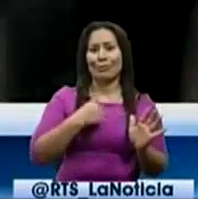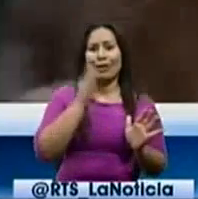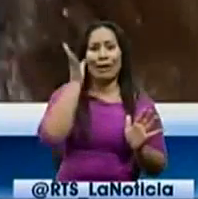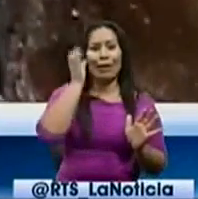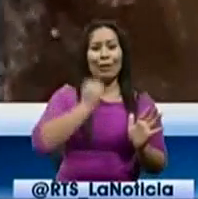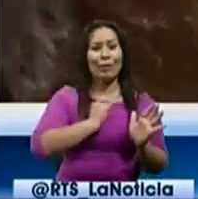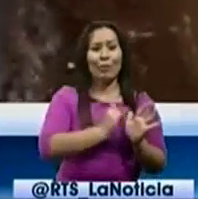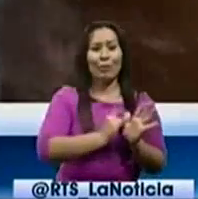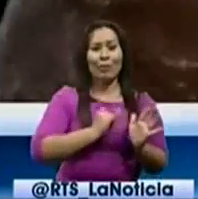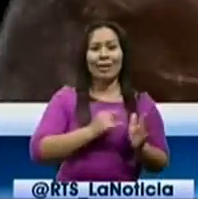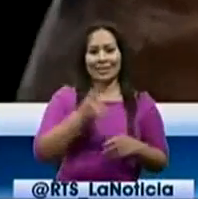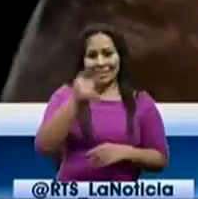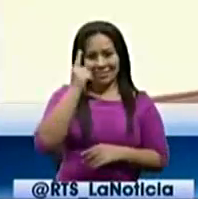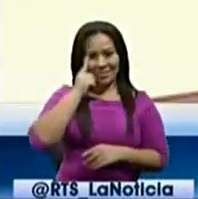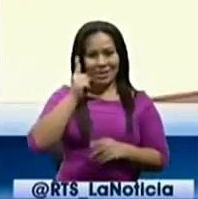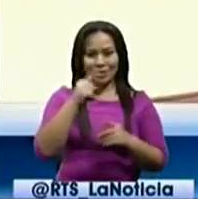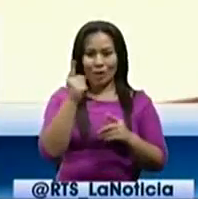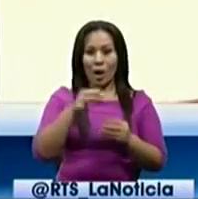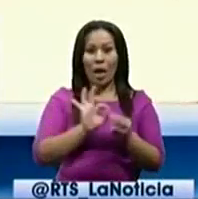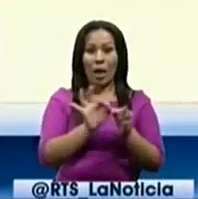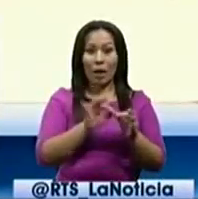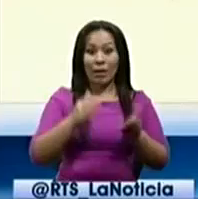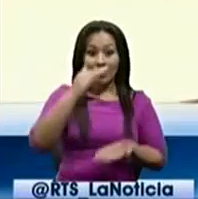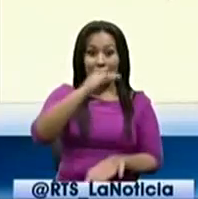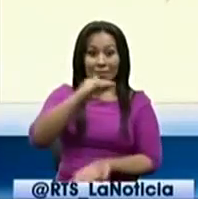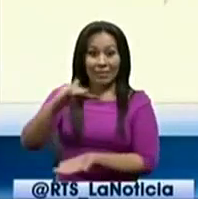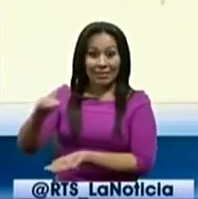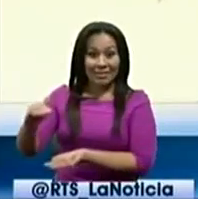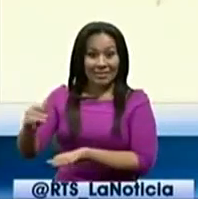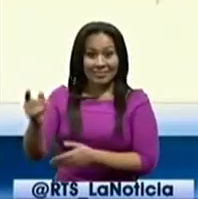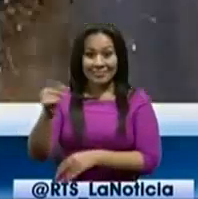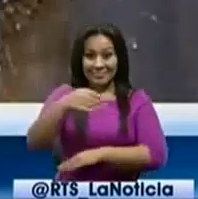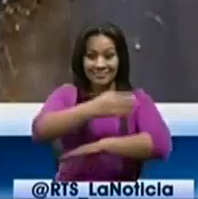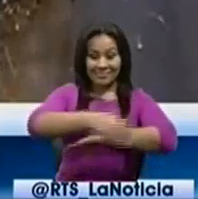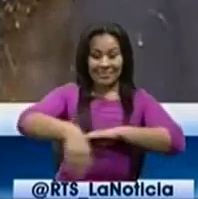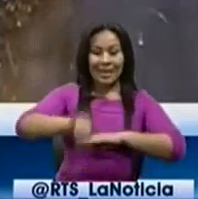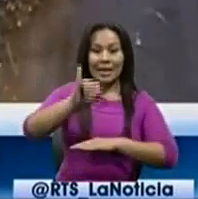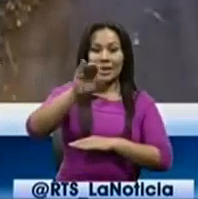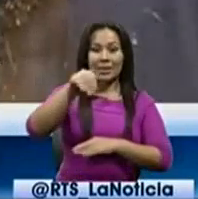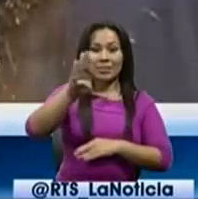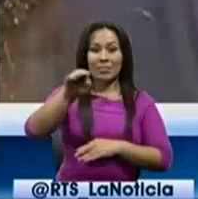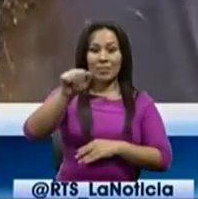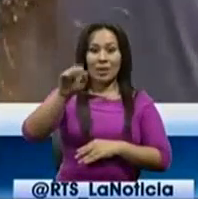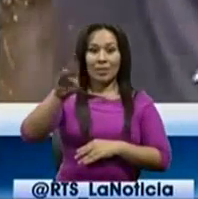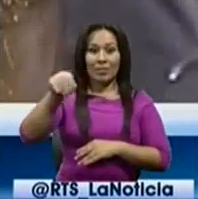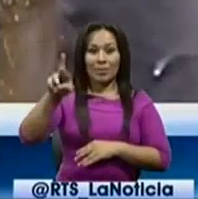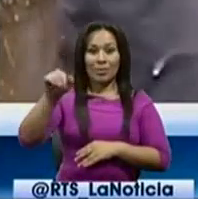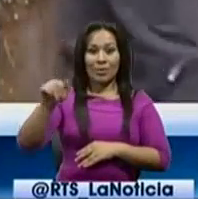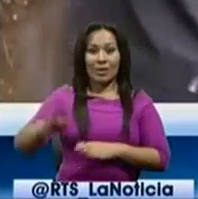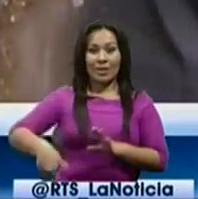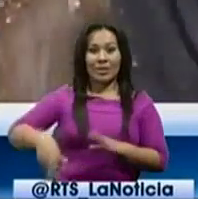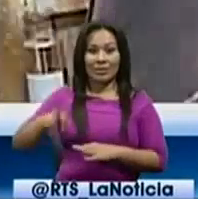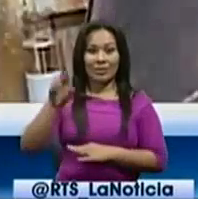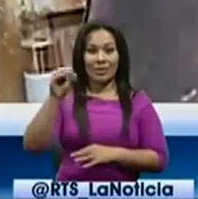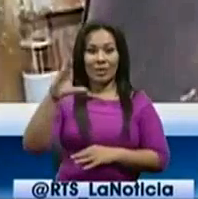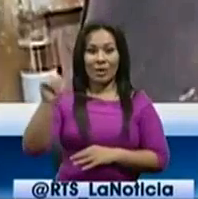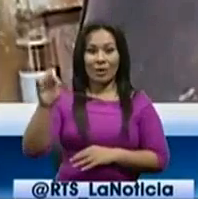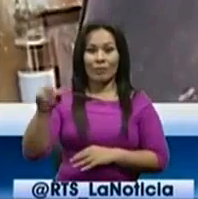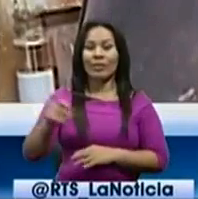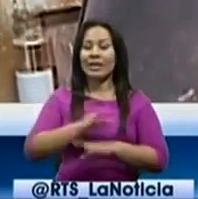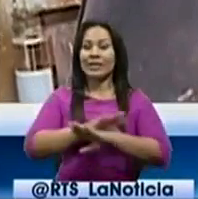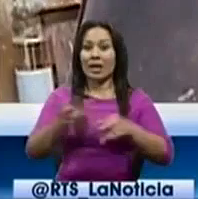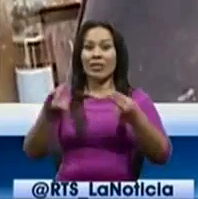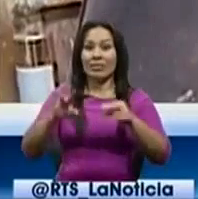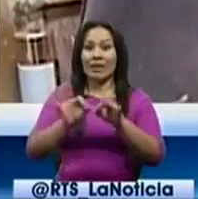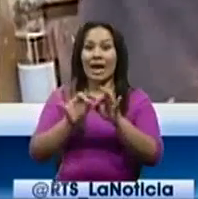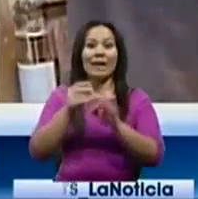usted pensaba que en este local ubicado en la calle Imbabura y Rocafuerte solo se restauran imágenes, se equivocó, ya que